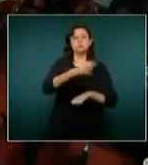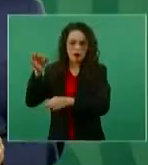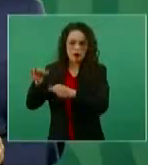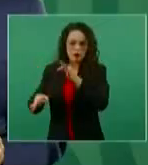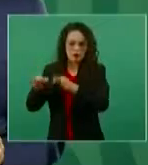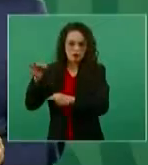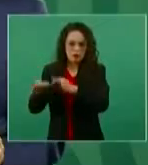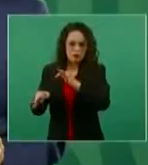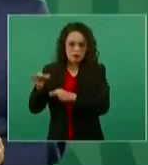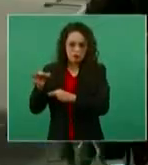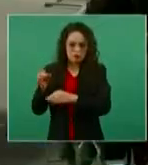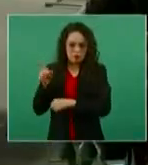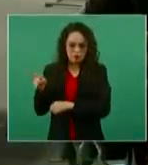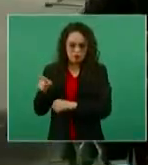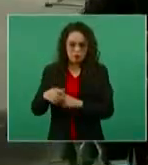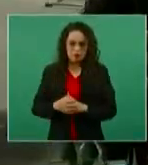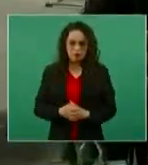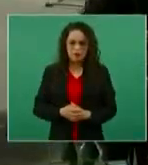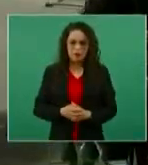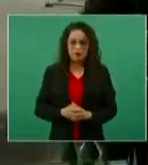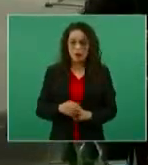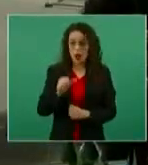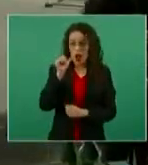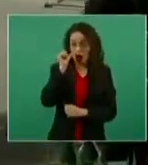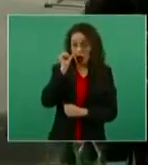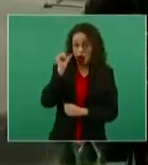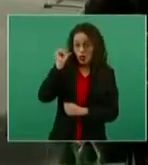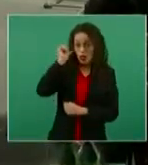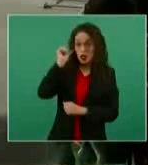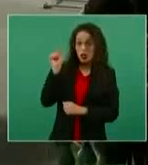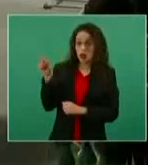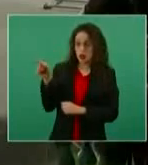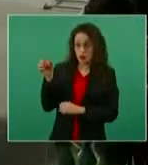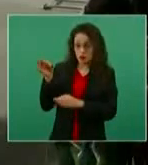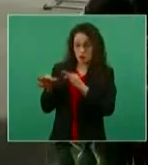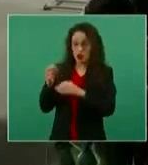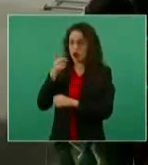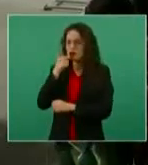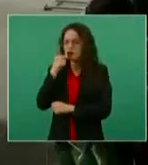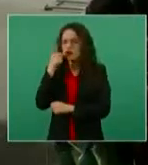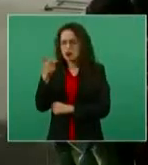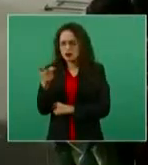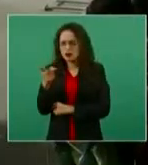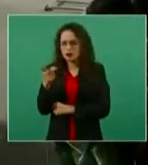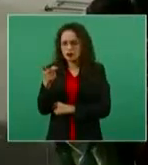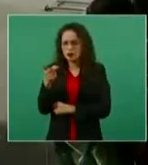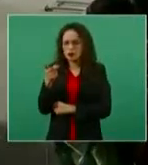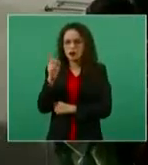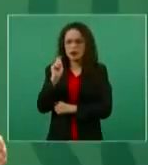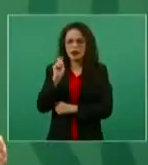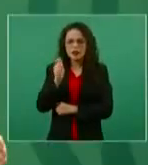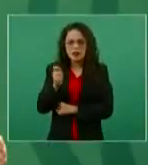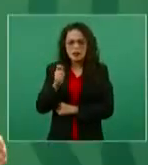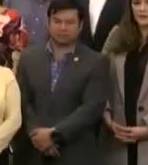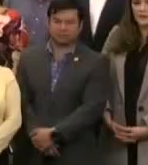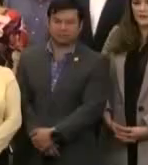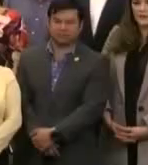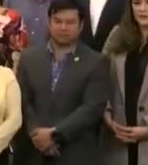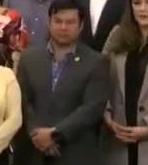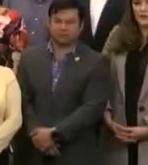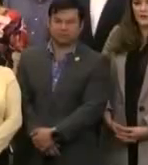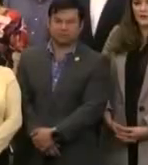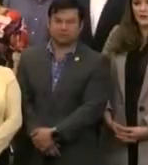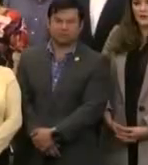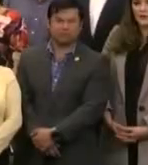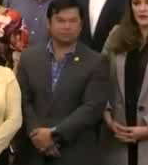Y mira, es que no se fuerza, ya, aún hace tiempo. Y mira, yo hablo con el juez, que es mi amigo y el padrecito de toda la confianza. Le hablamos a ese Ramón para que